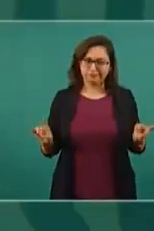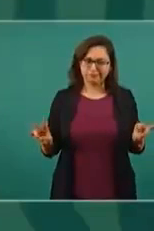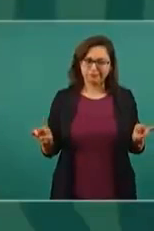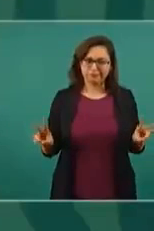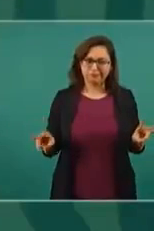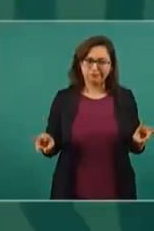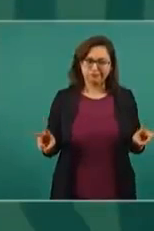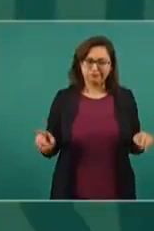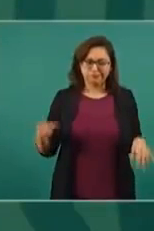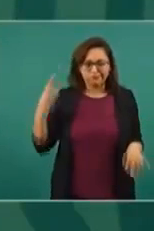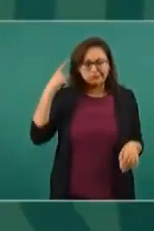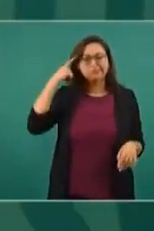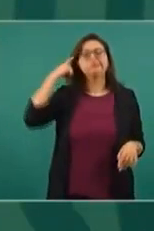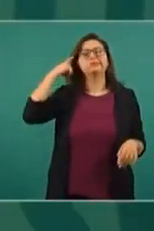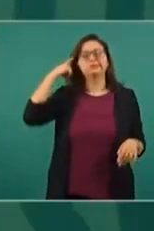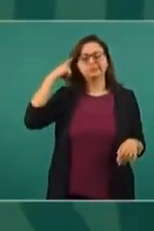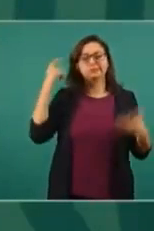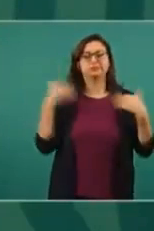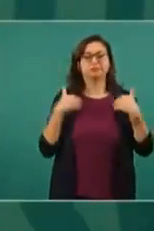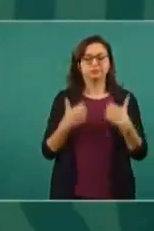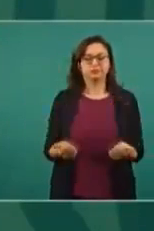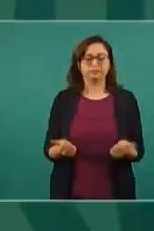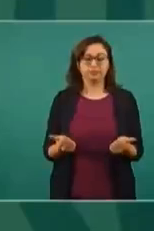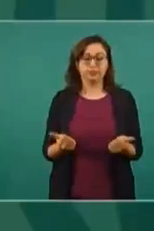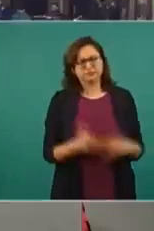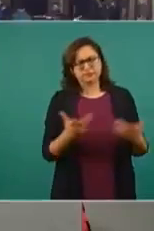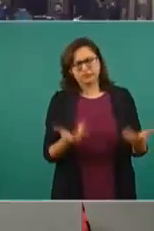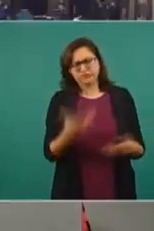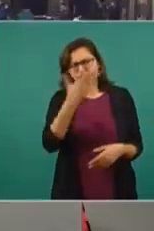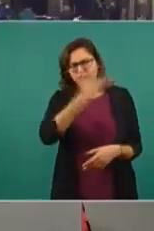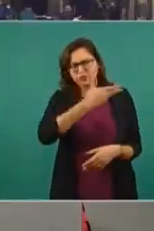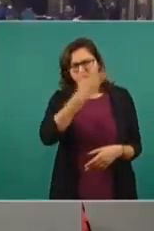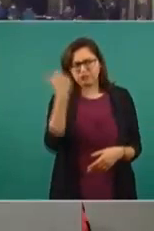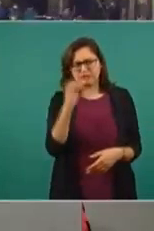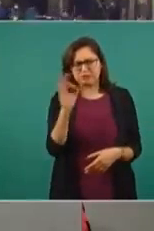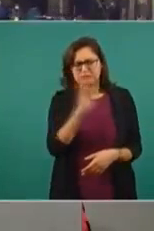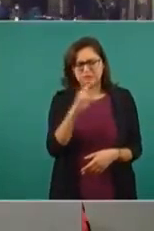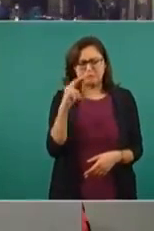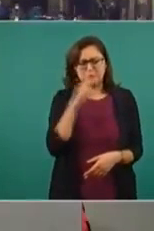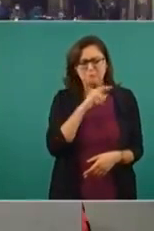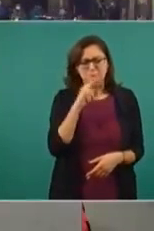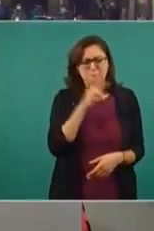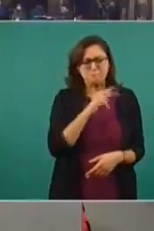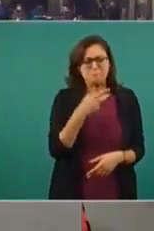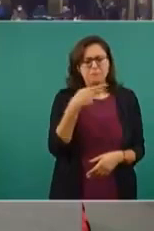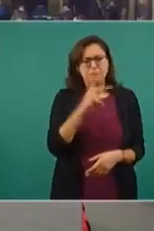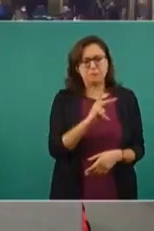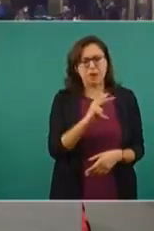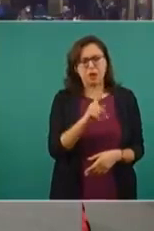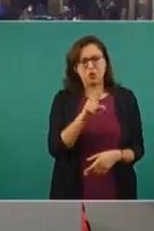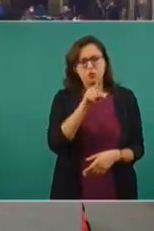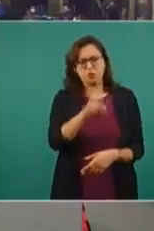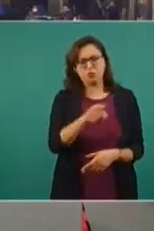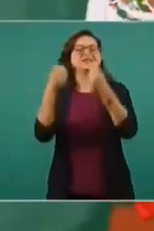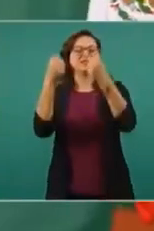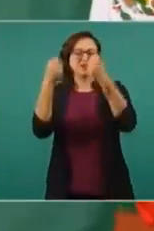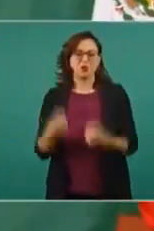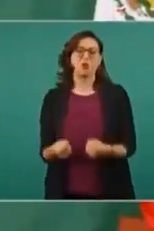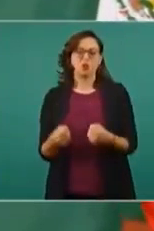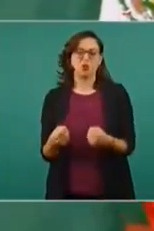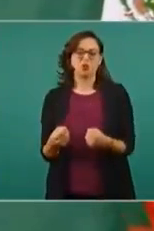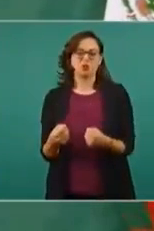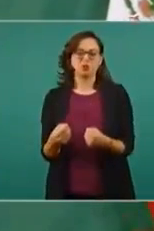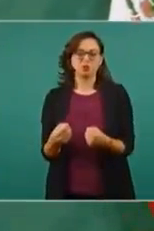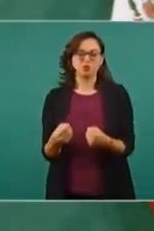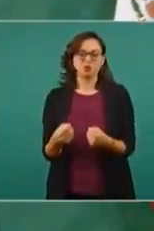necesidad de aliados. Hoy incluso con aliados necesitan de al menos 65 votos más para alcanzar la